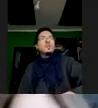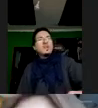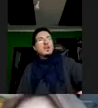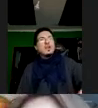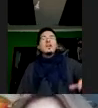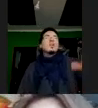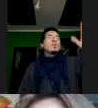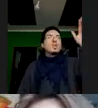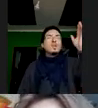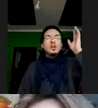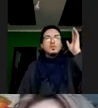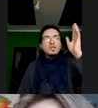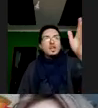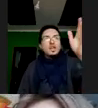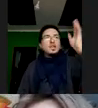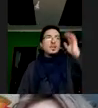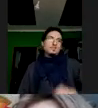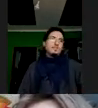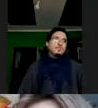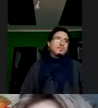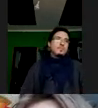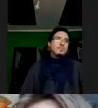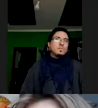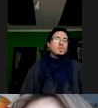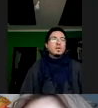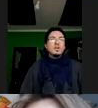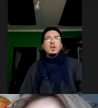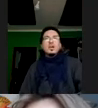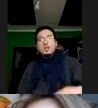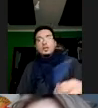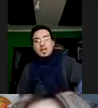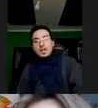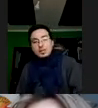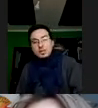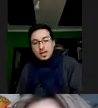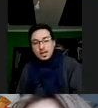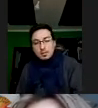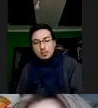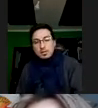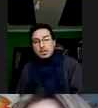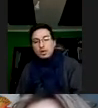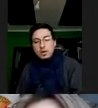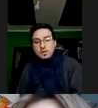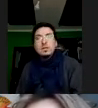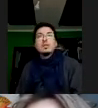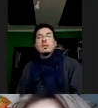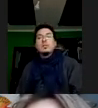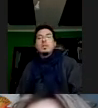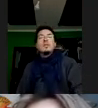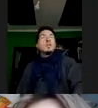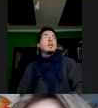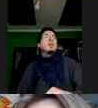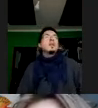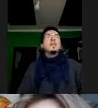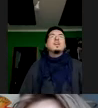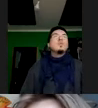un 6, 6, usted va a tener un 7. Entonces, si ustedes responden esta pregunta, jóvenes, ustedes